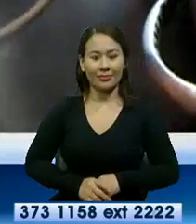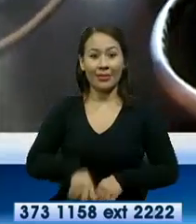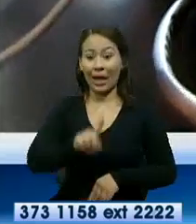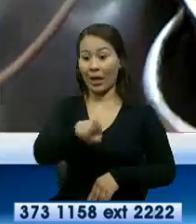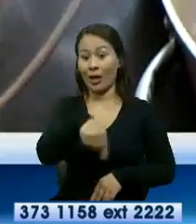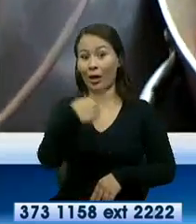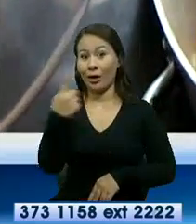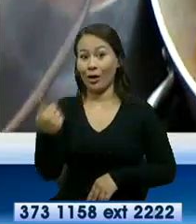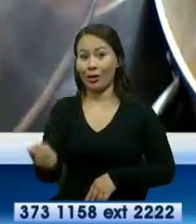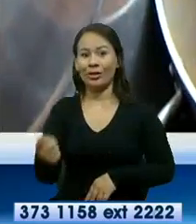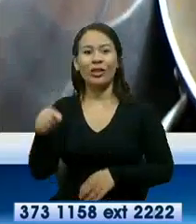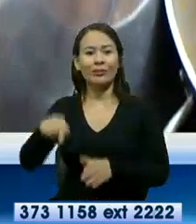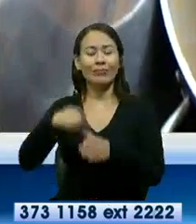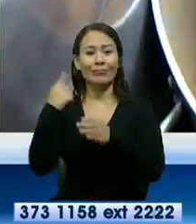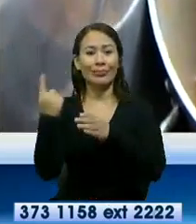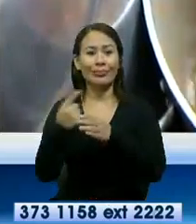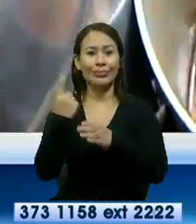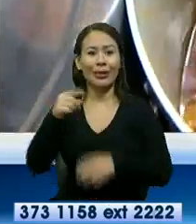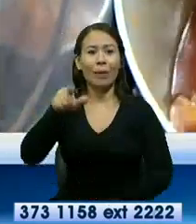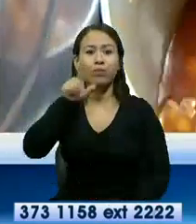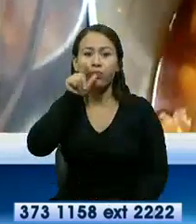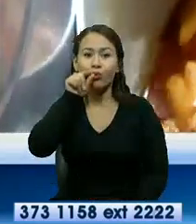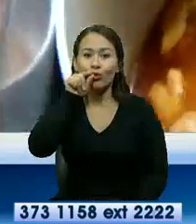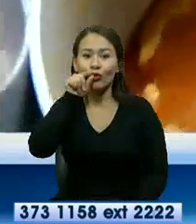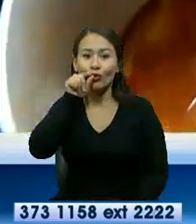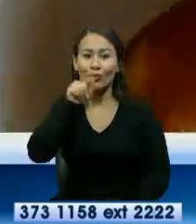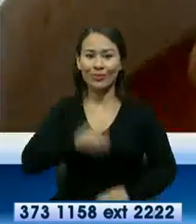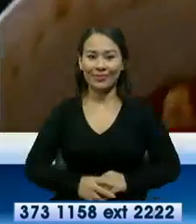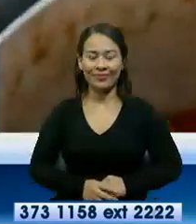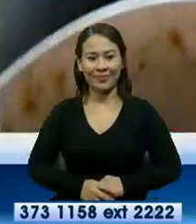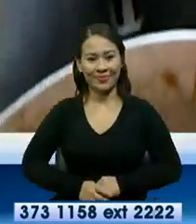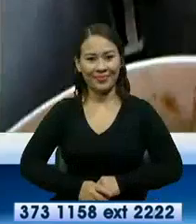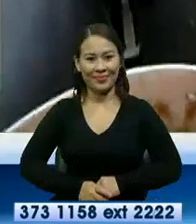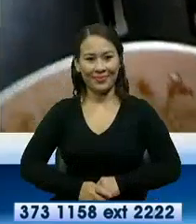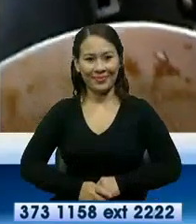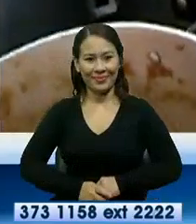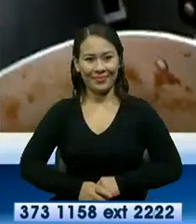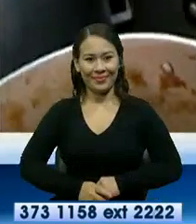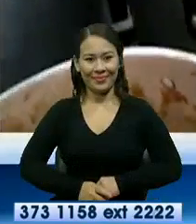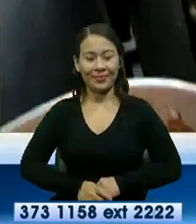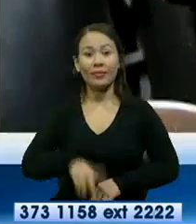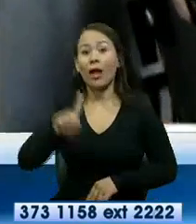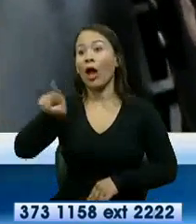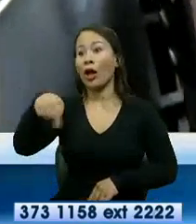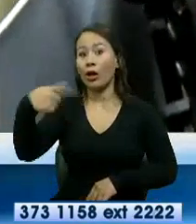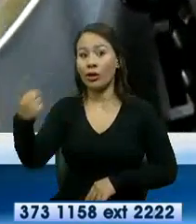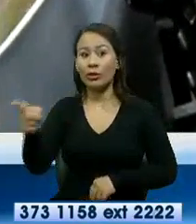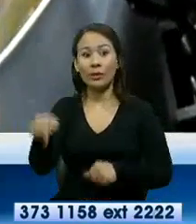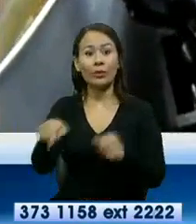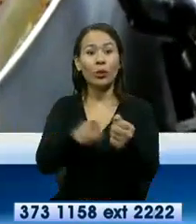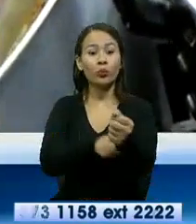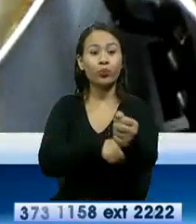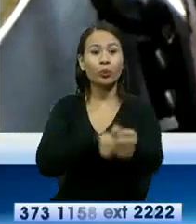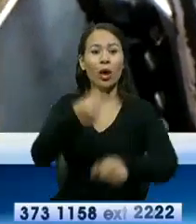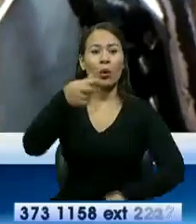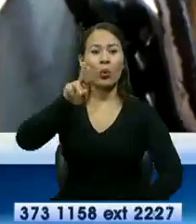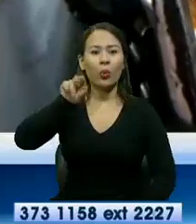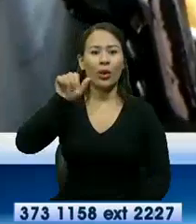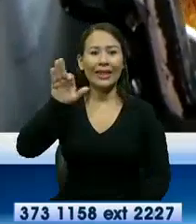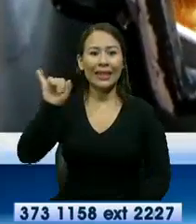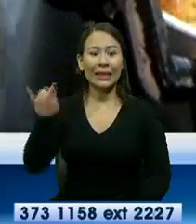Y esto es los secos de pollo También tenemos la tradicional guatita